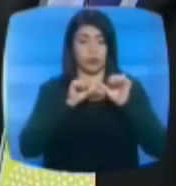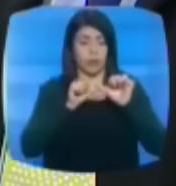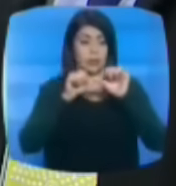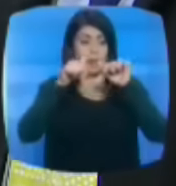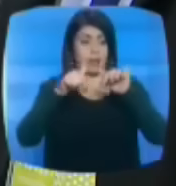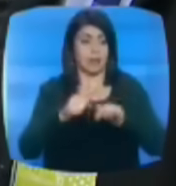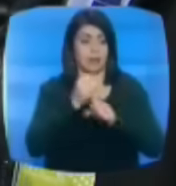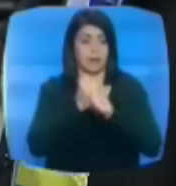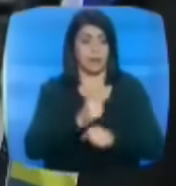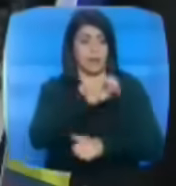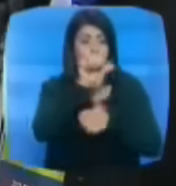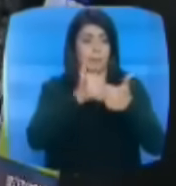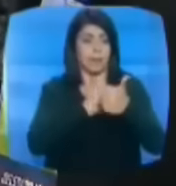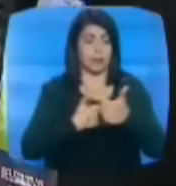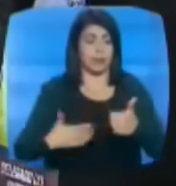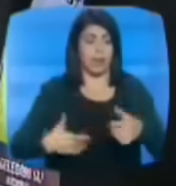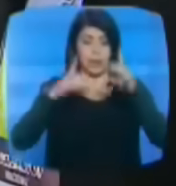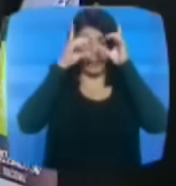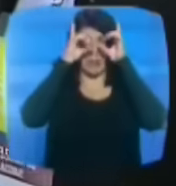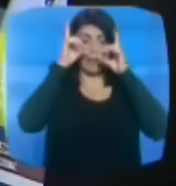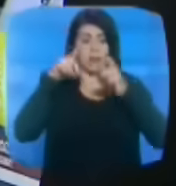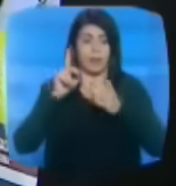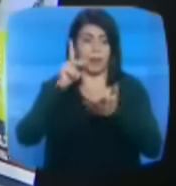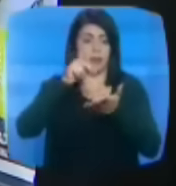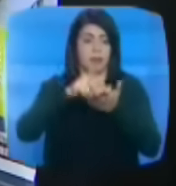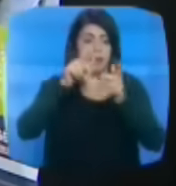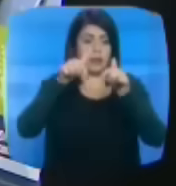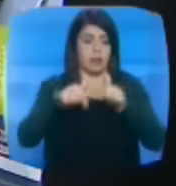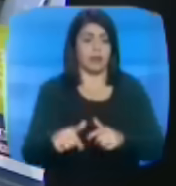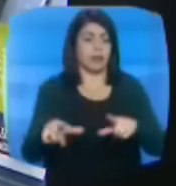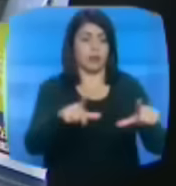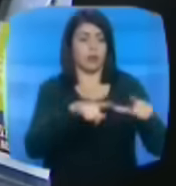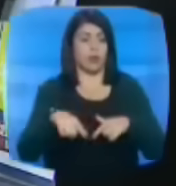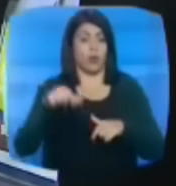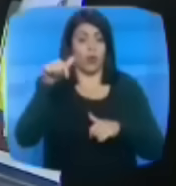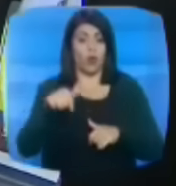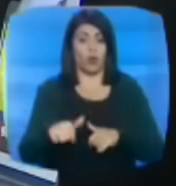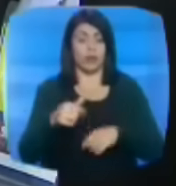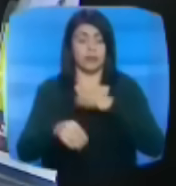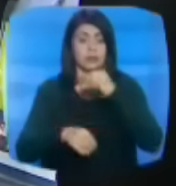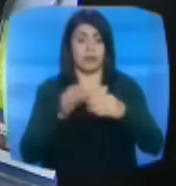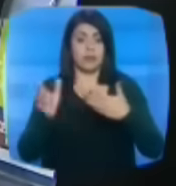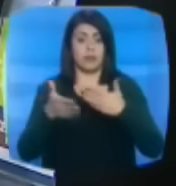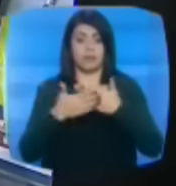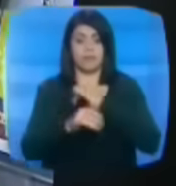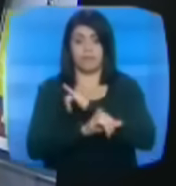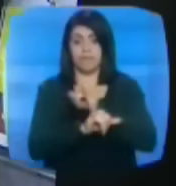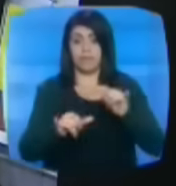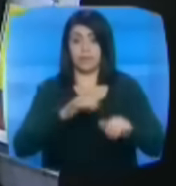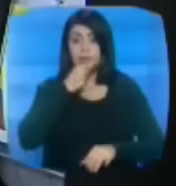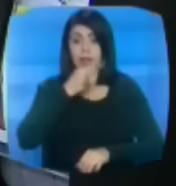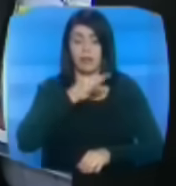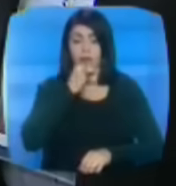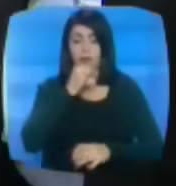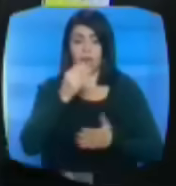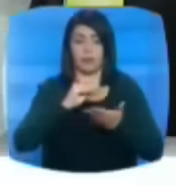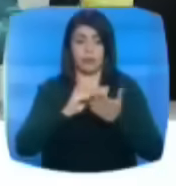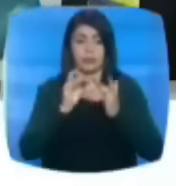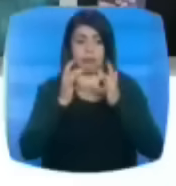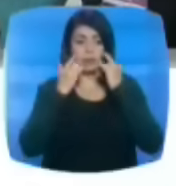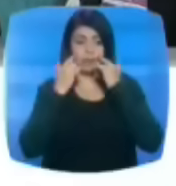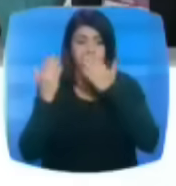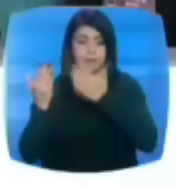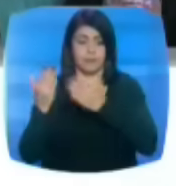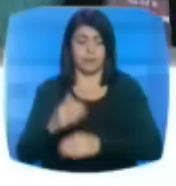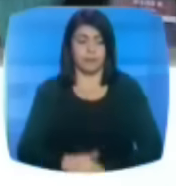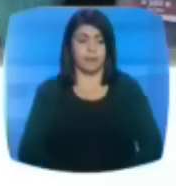acá. Se espera que la vicepresidenta Delcy Rodríguez acuda a este foro el día de hoy, que será clausurado en horas de la tarde. Con esta información regresamos el